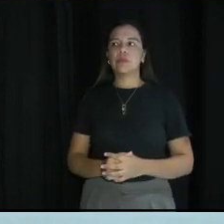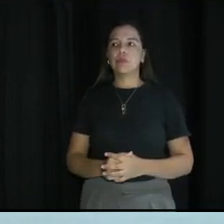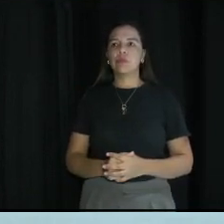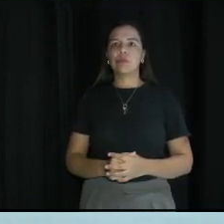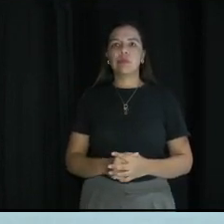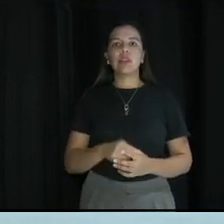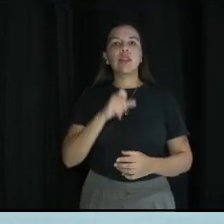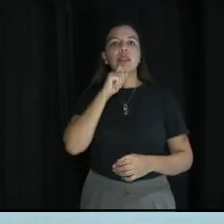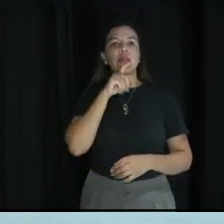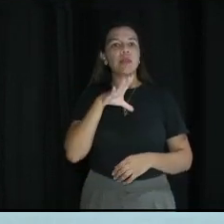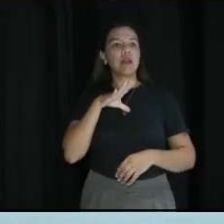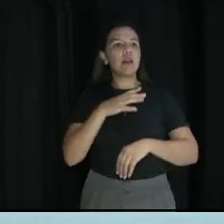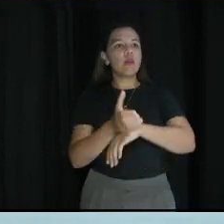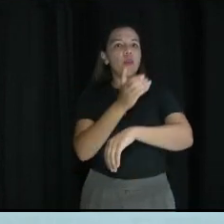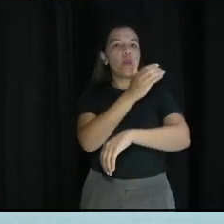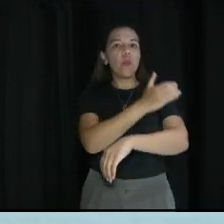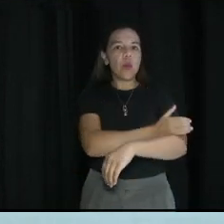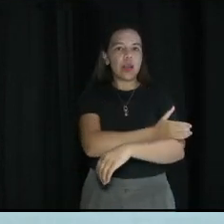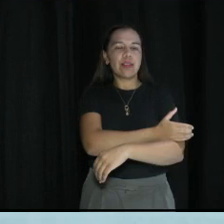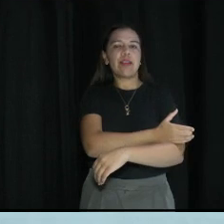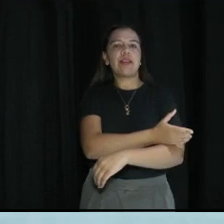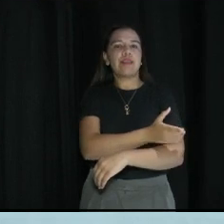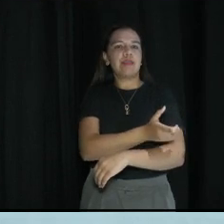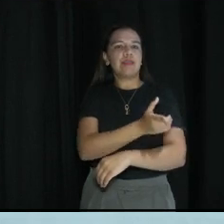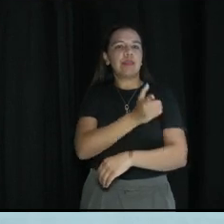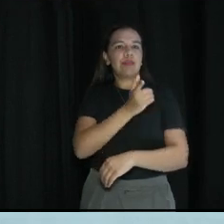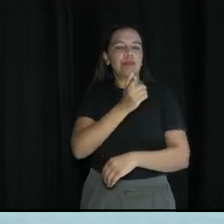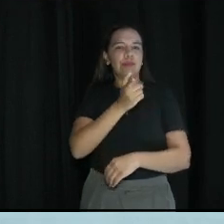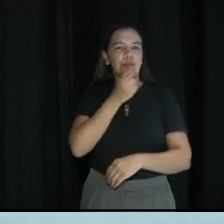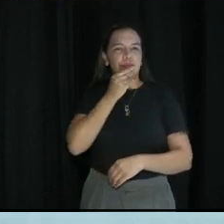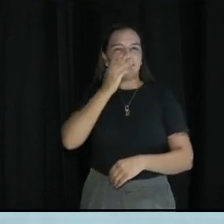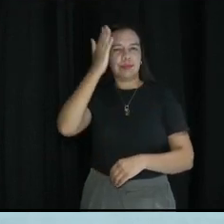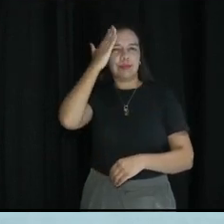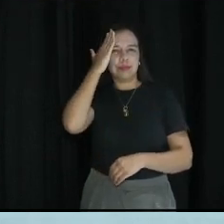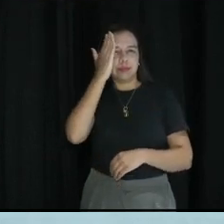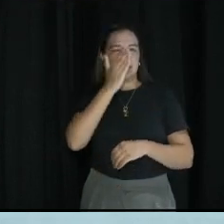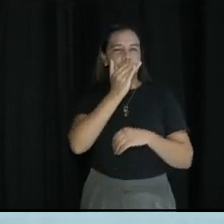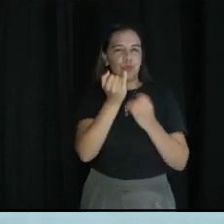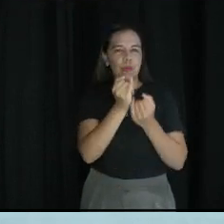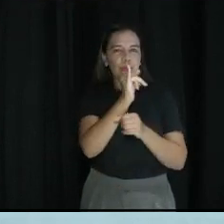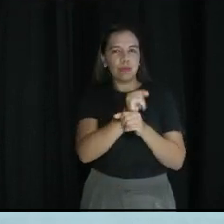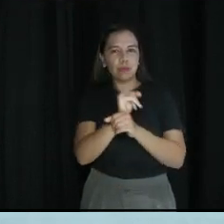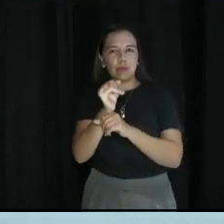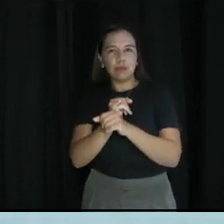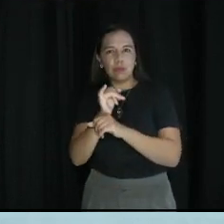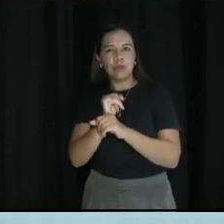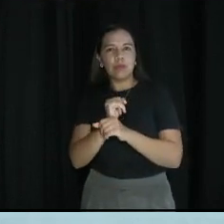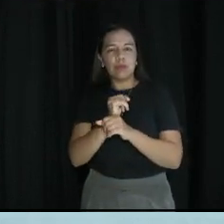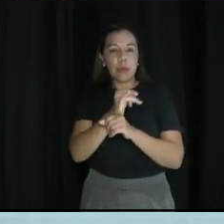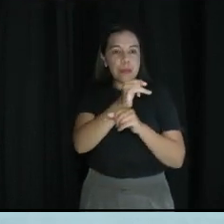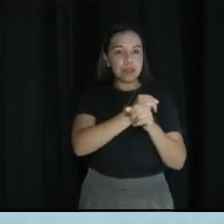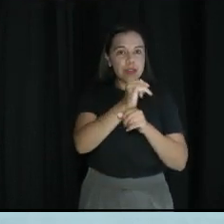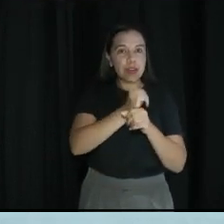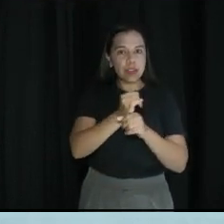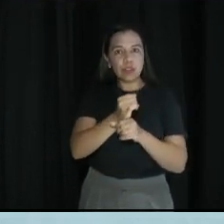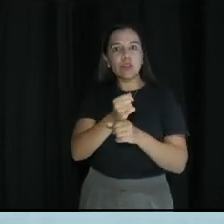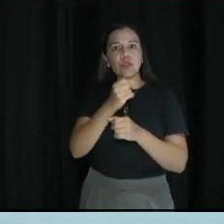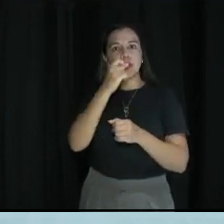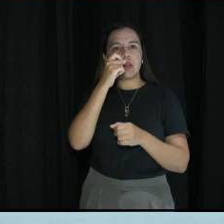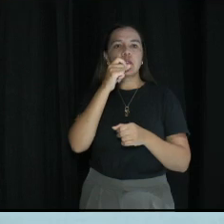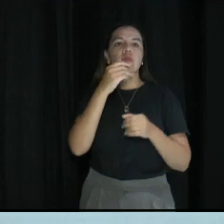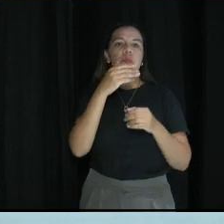Nos acompaña el agente del Ministerio Público de la unidad de investigación y persecución del delito